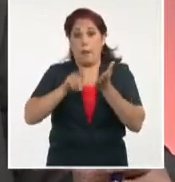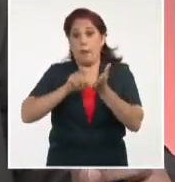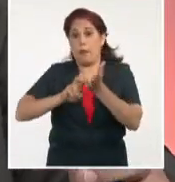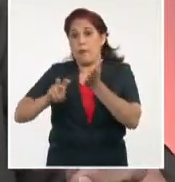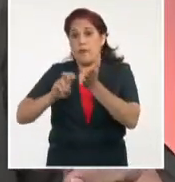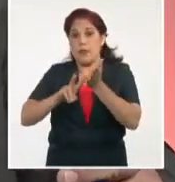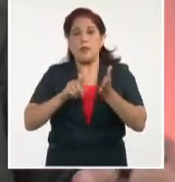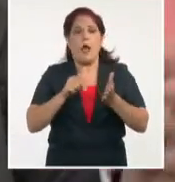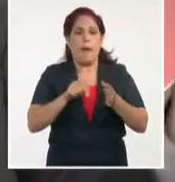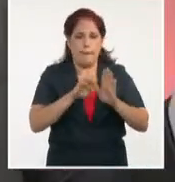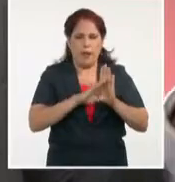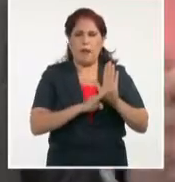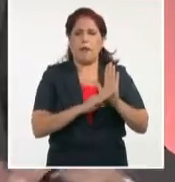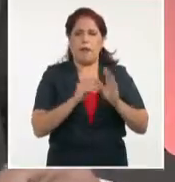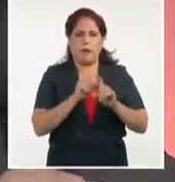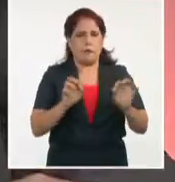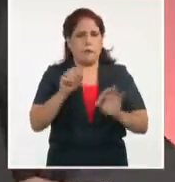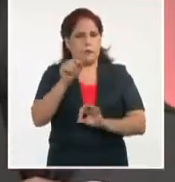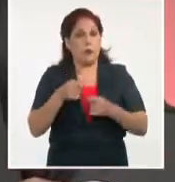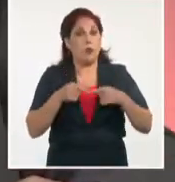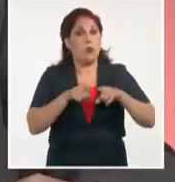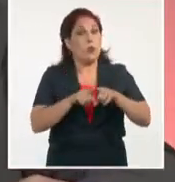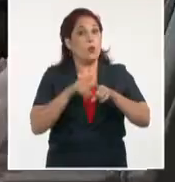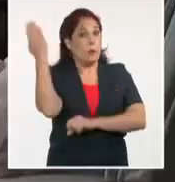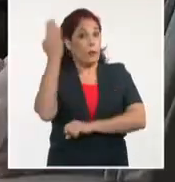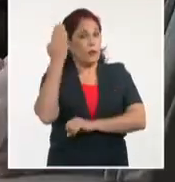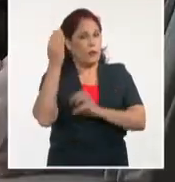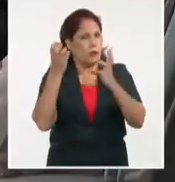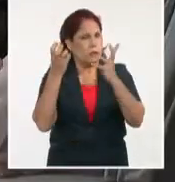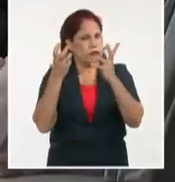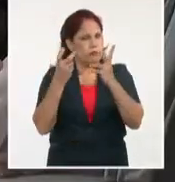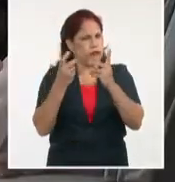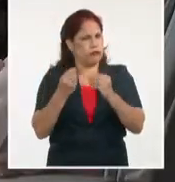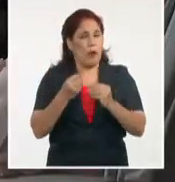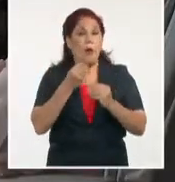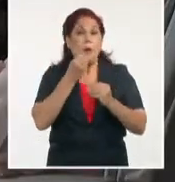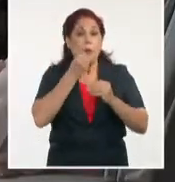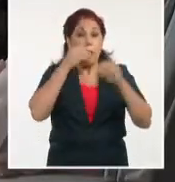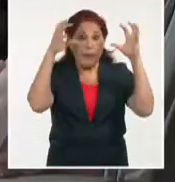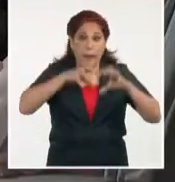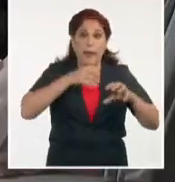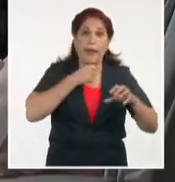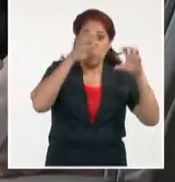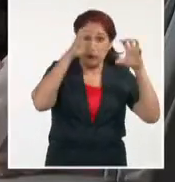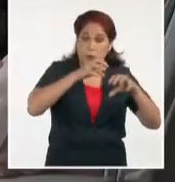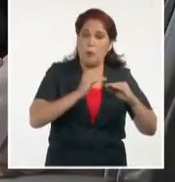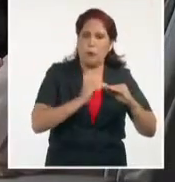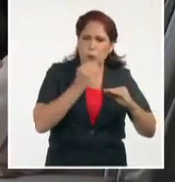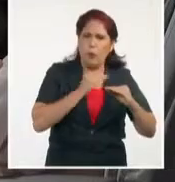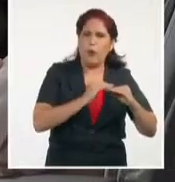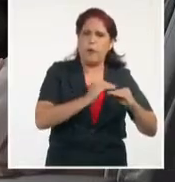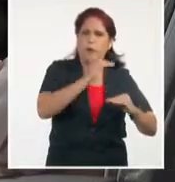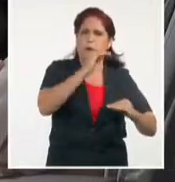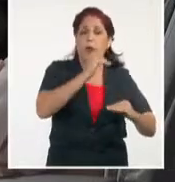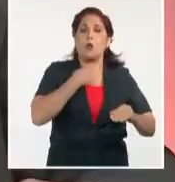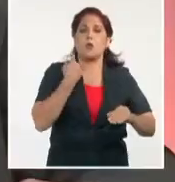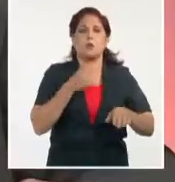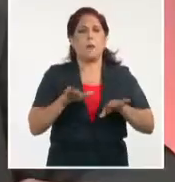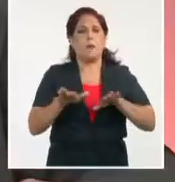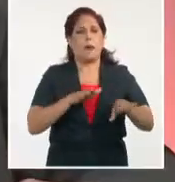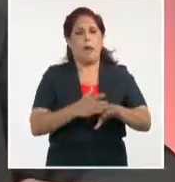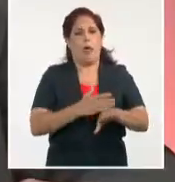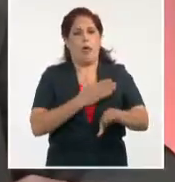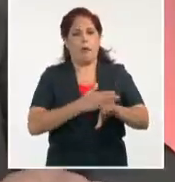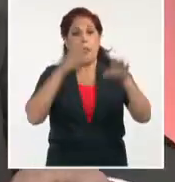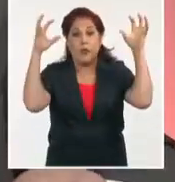provincias también nuestros especialistas, junto con ellos, hicieron sus cálculos. De forma tal que estábamos bien preparados para las lluvias